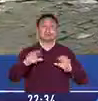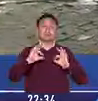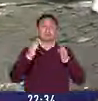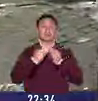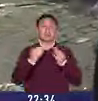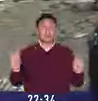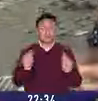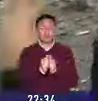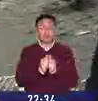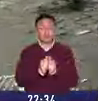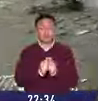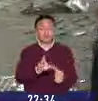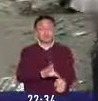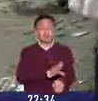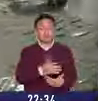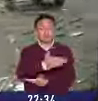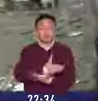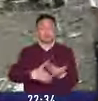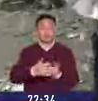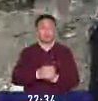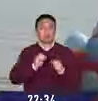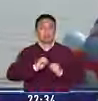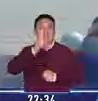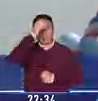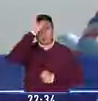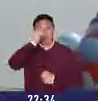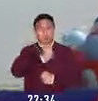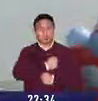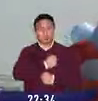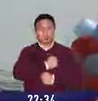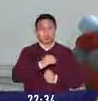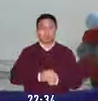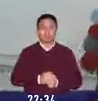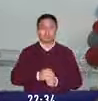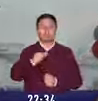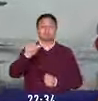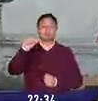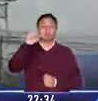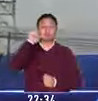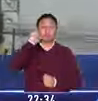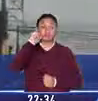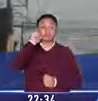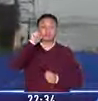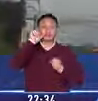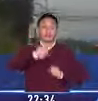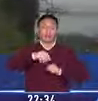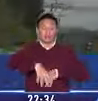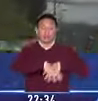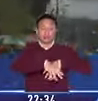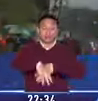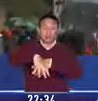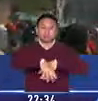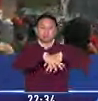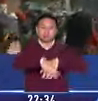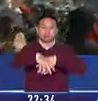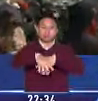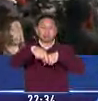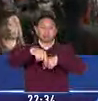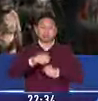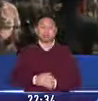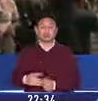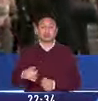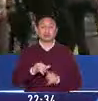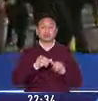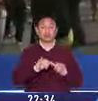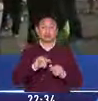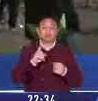creando tradiciones y nos une a nosotros culturalmente. En la parroquia de Amaguaña, el tradicional desfile de carnaval también fue un evento fijo de